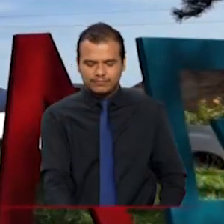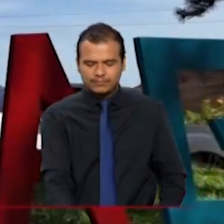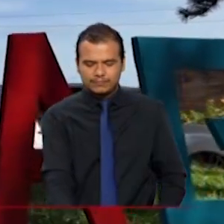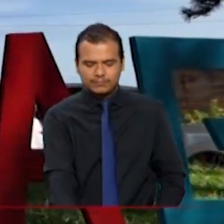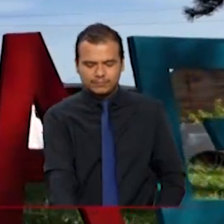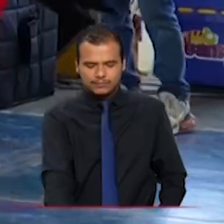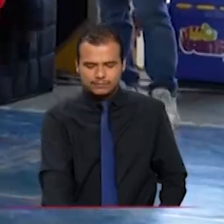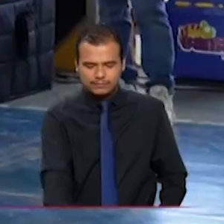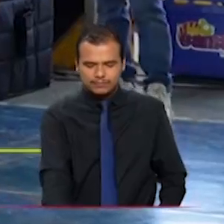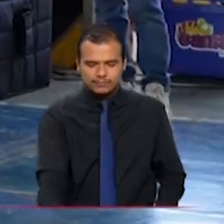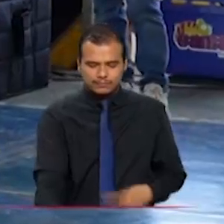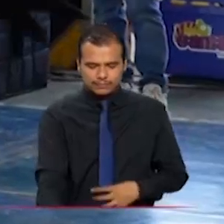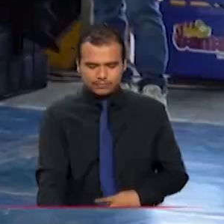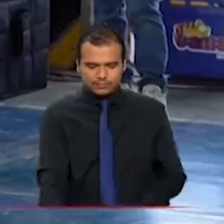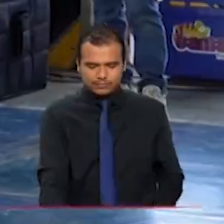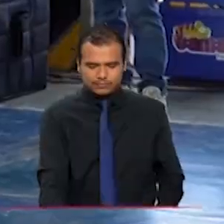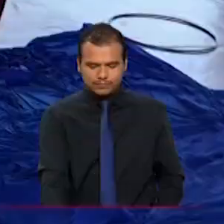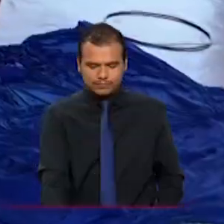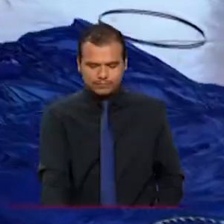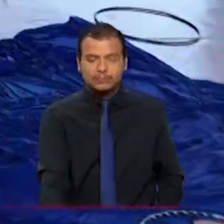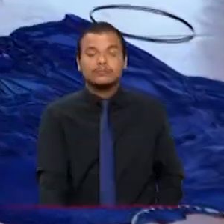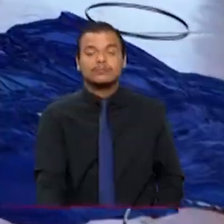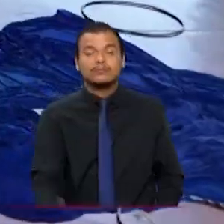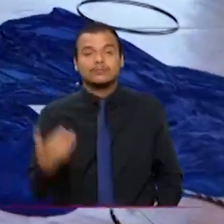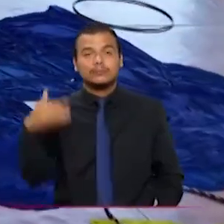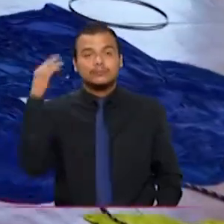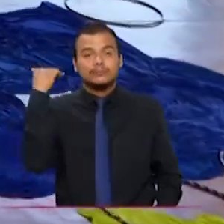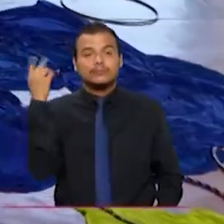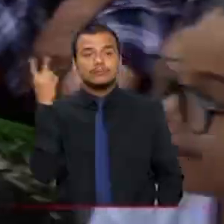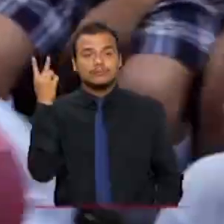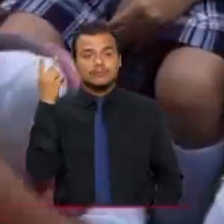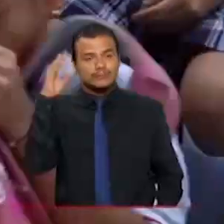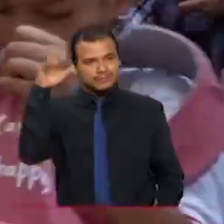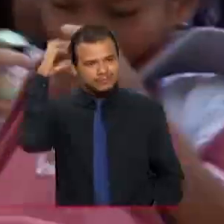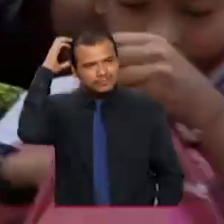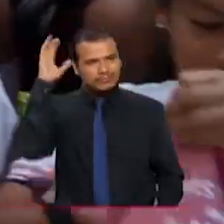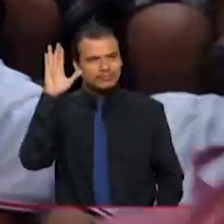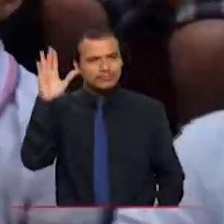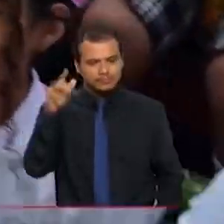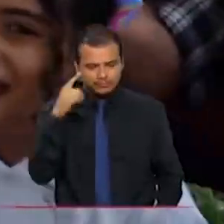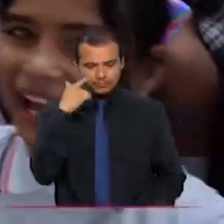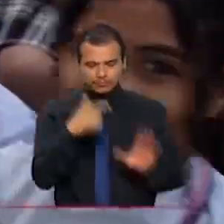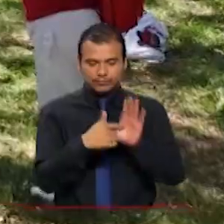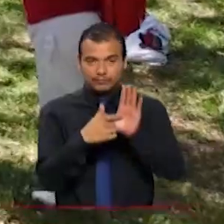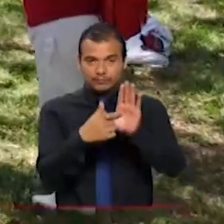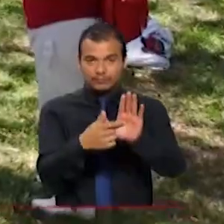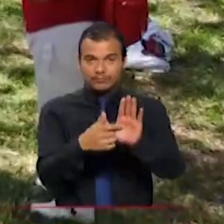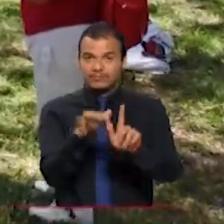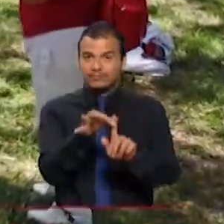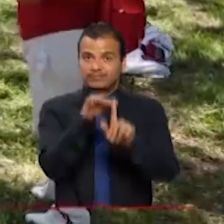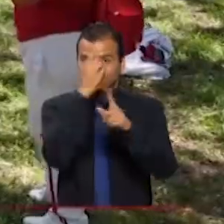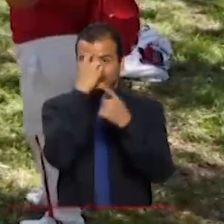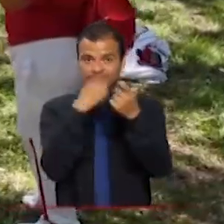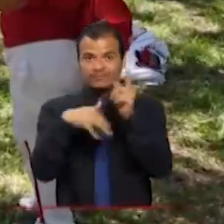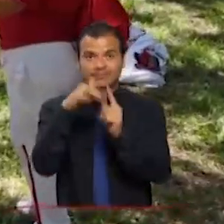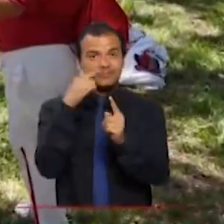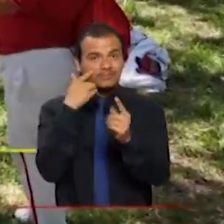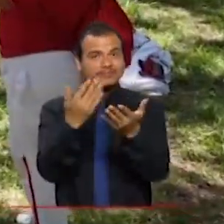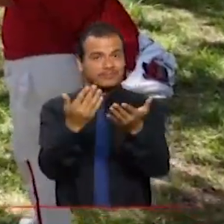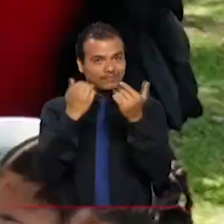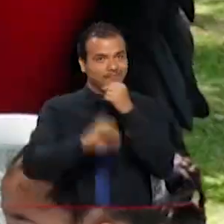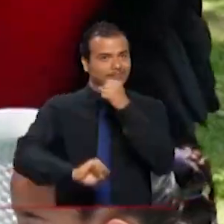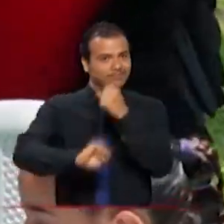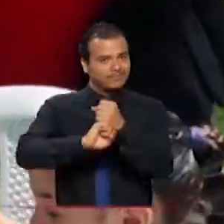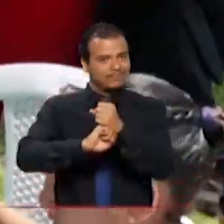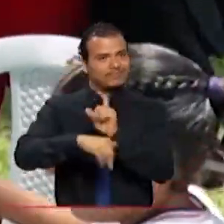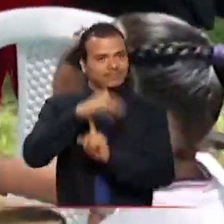El pasado viernes, en Cartago, se llevó a cabo el lanzamiento oficial de la estrategia Pégate al Parche Ambiental con Roque y Rupito.